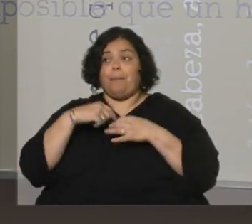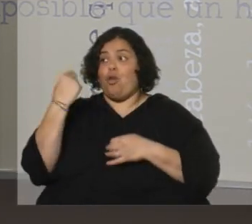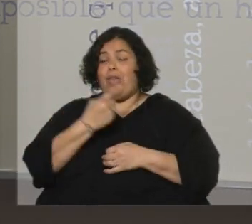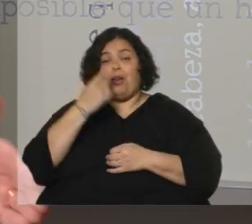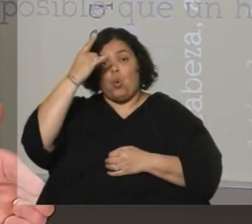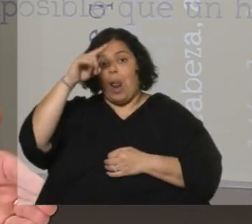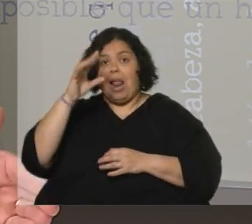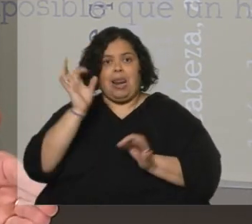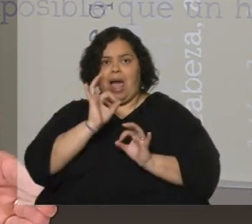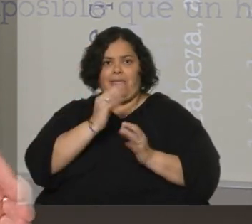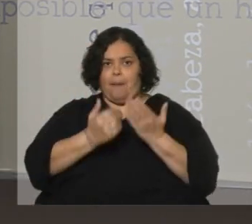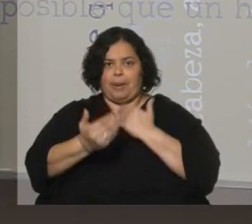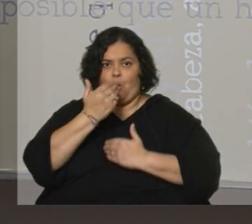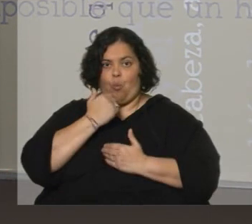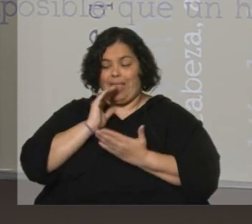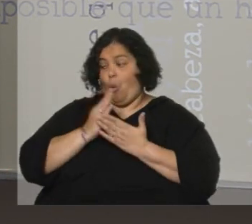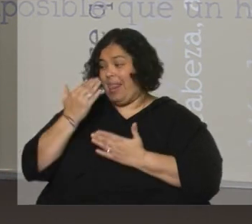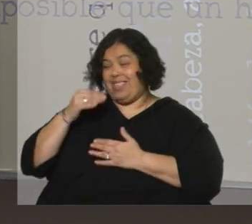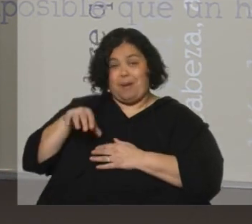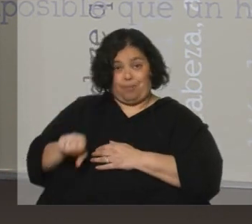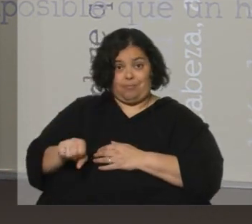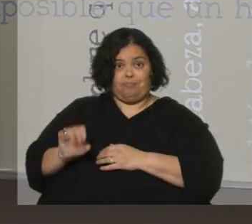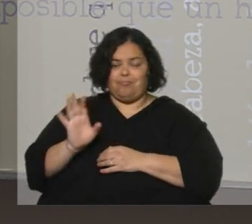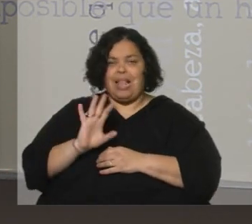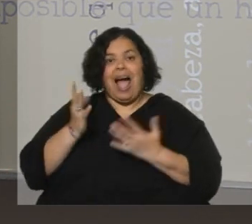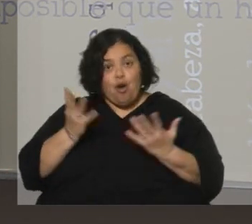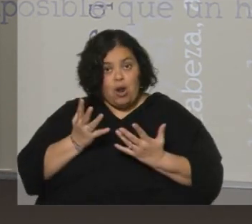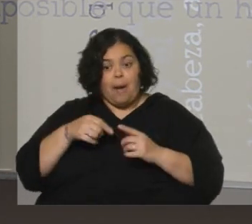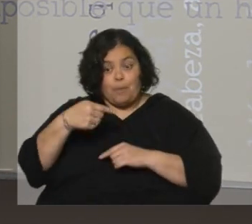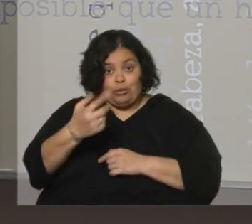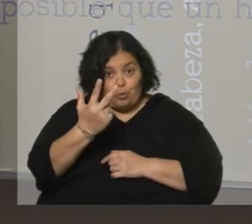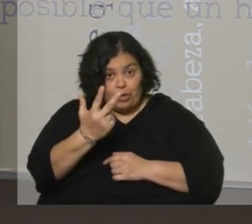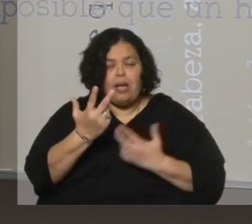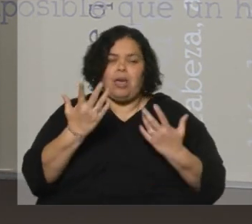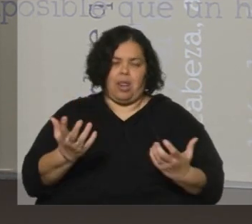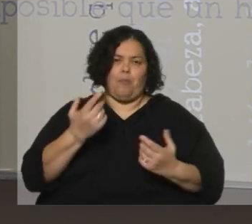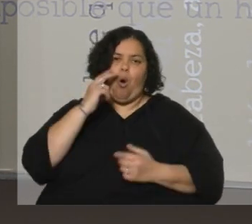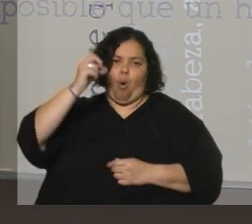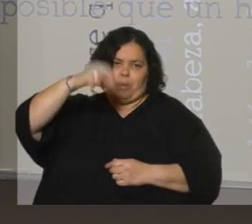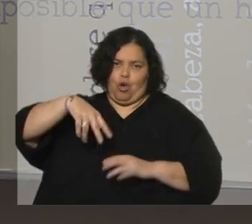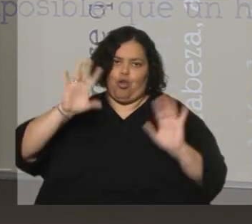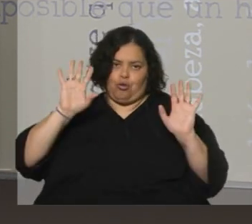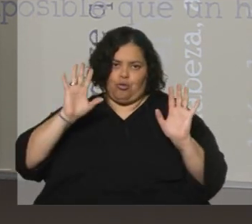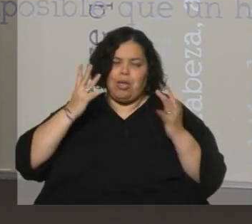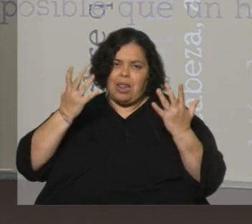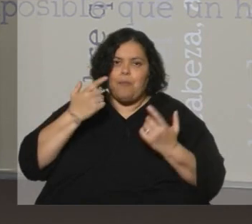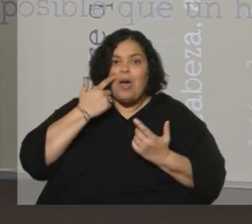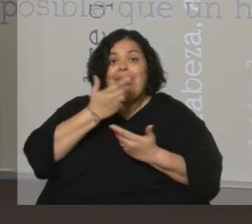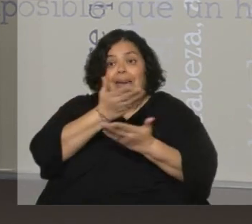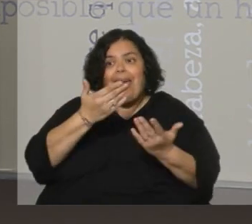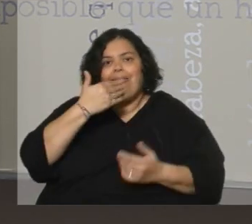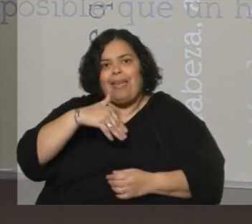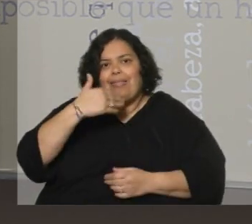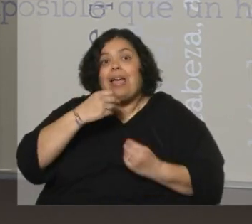esta última compra anterior que se hizo y bueno y ahora realmente queremos ir a ir a dar nuestra opinión y mostrarle realmente lo que entendemos que pueda suceder con el mercado a